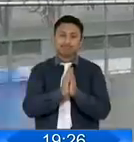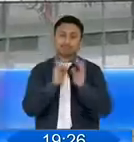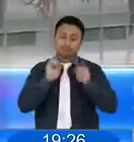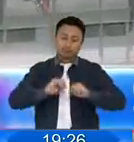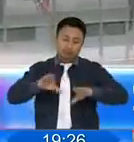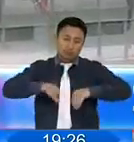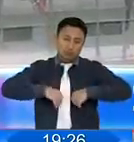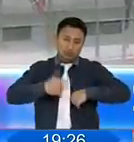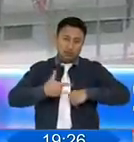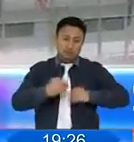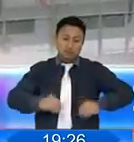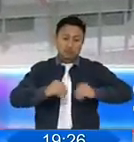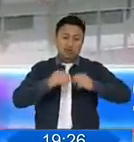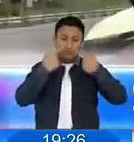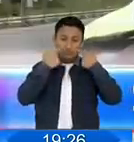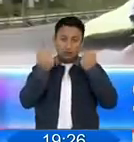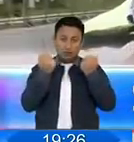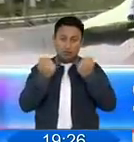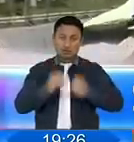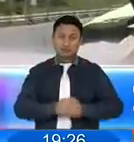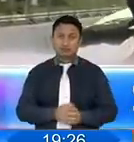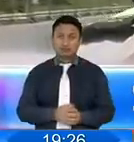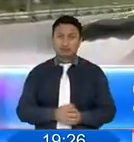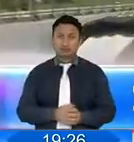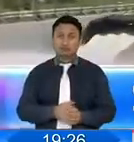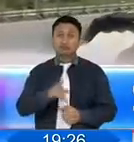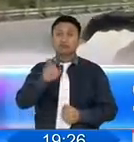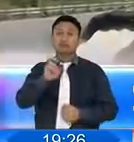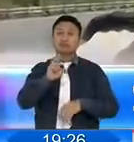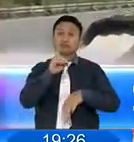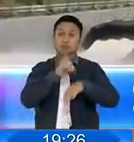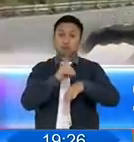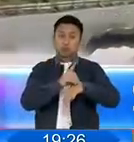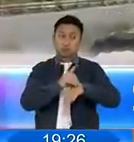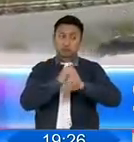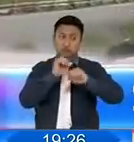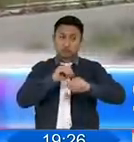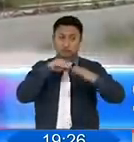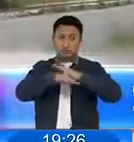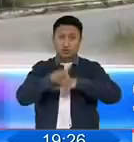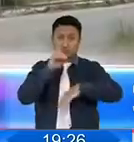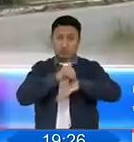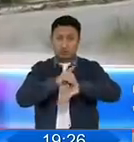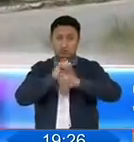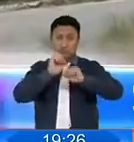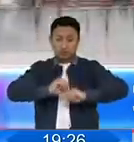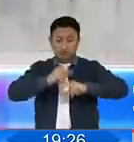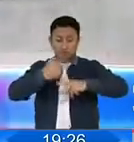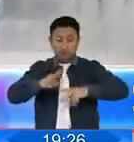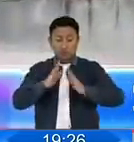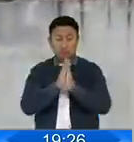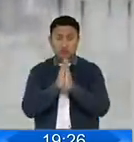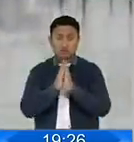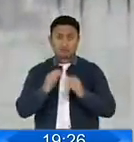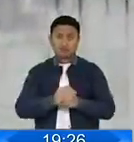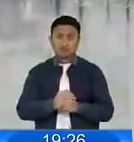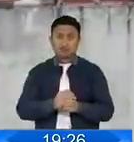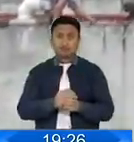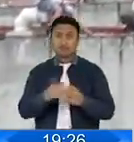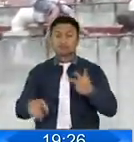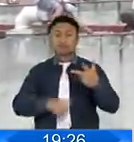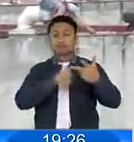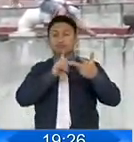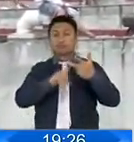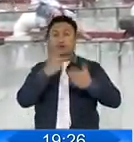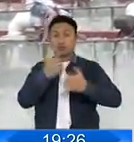control preventivo. Eso es la parte médica, que también está un médico ahí, que están haciendo la solicitud. Otro de los problemas que motivaron este motín